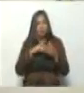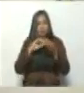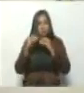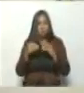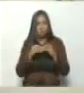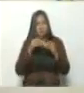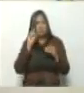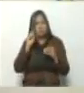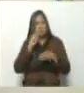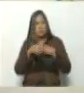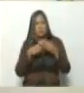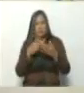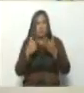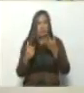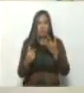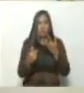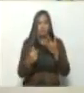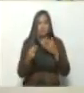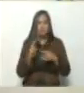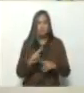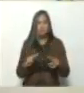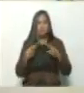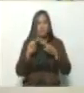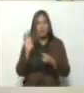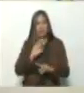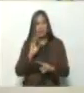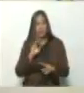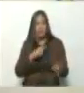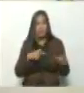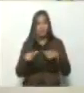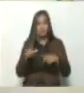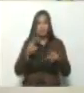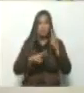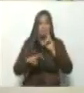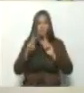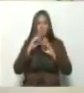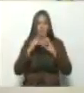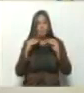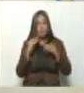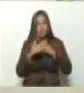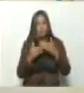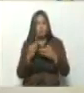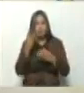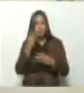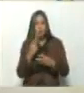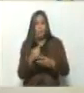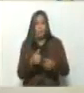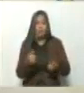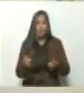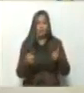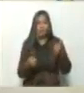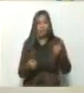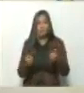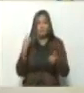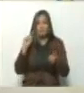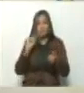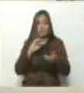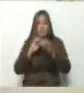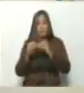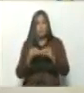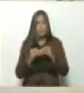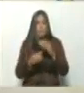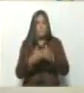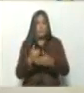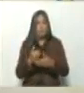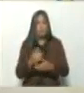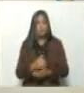equipamiento necesitan? ¿Cuántas unidades para lograr que Caracas esté limpia? ¿Tienen el número de unidades necesarias? ¿Necesitan más